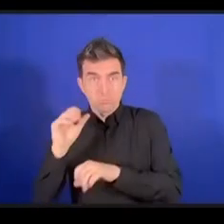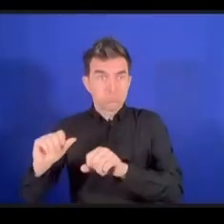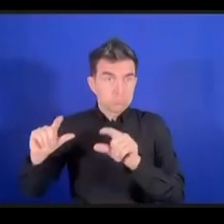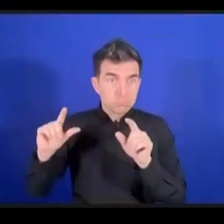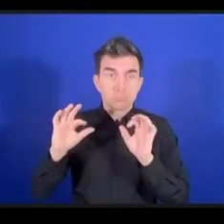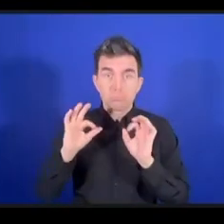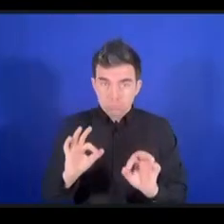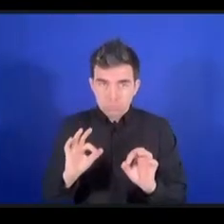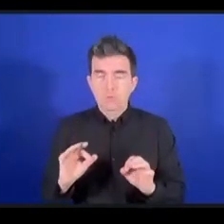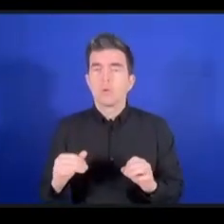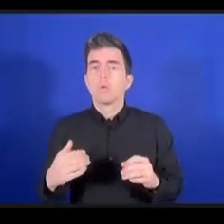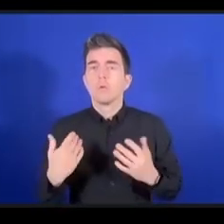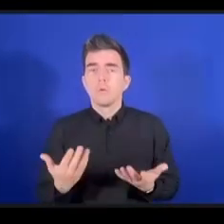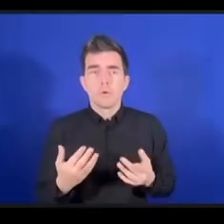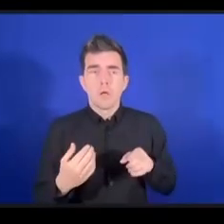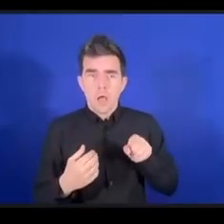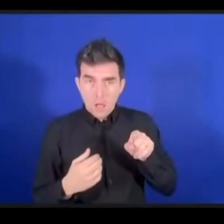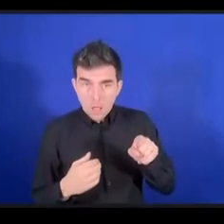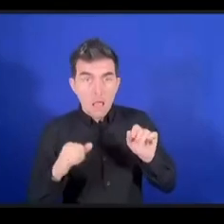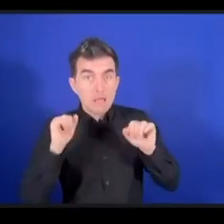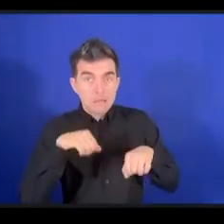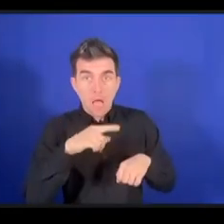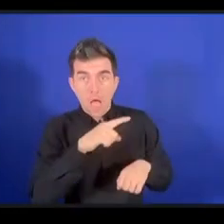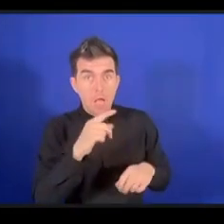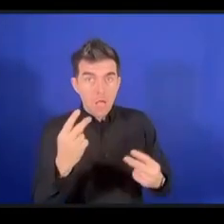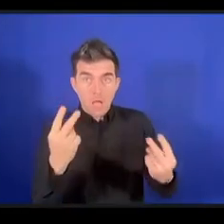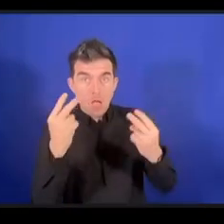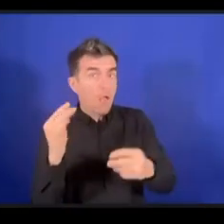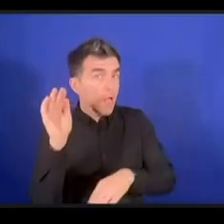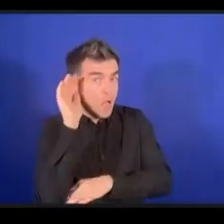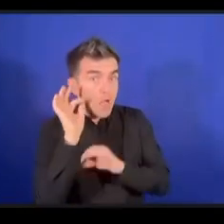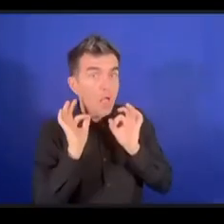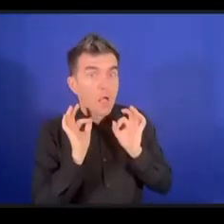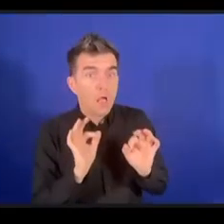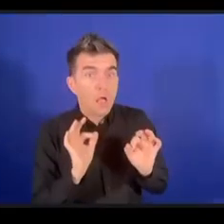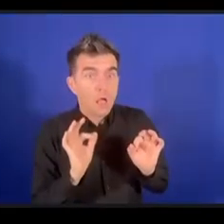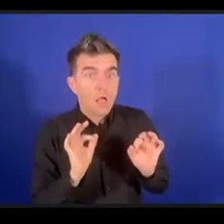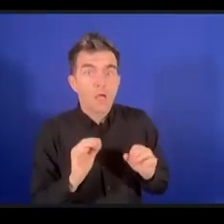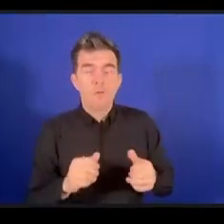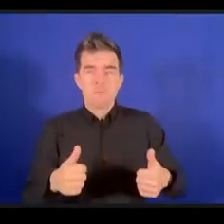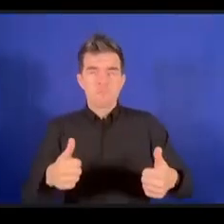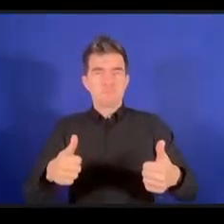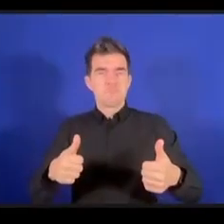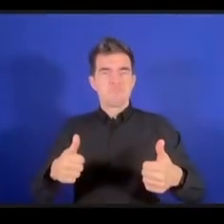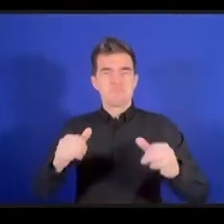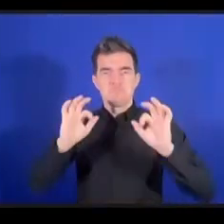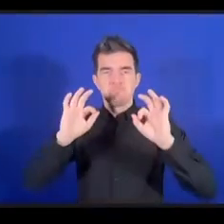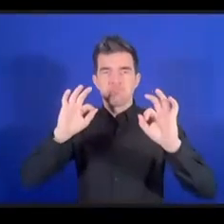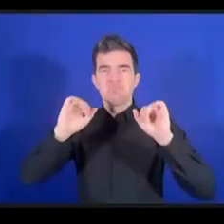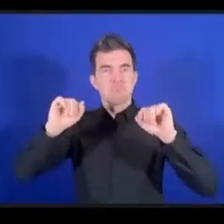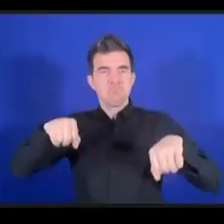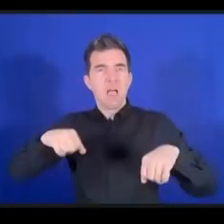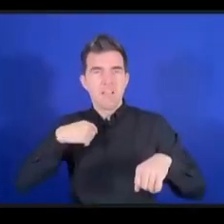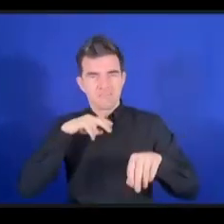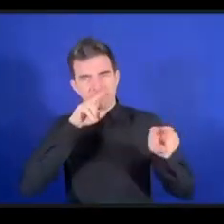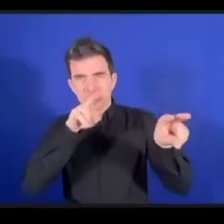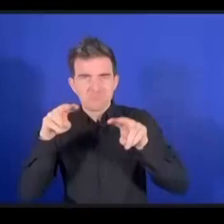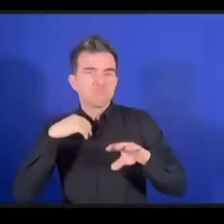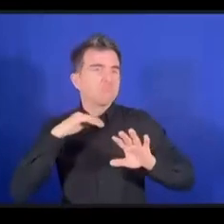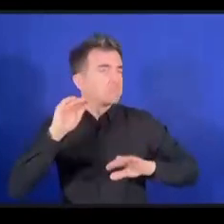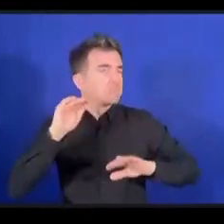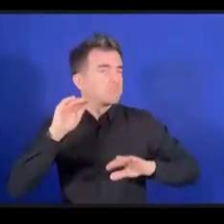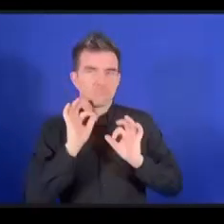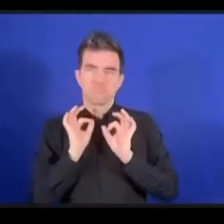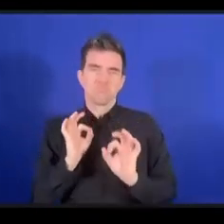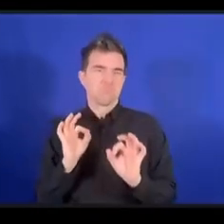lo oigo Muy bien espero que me Oigan a mí también muy bien nos da gusto verte y oírte Bueno ya escuchamos